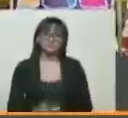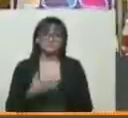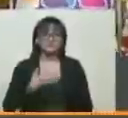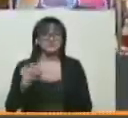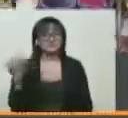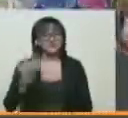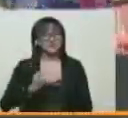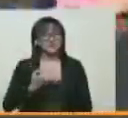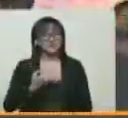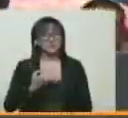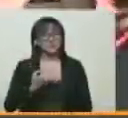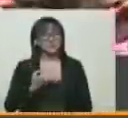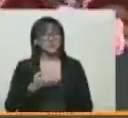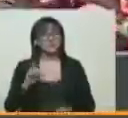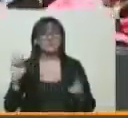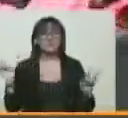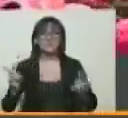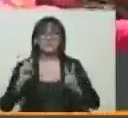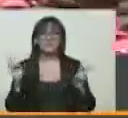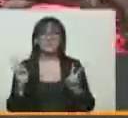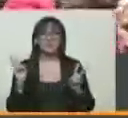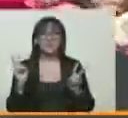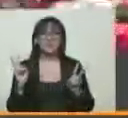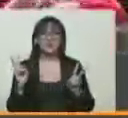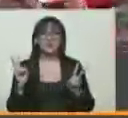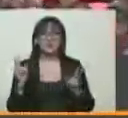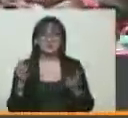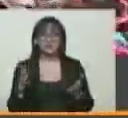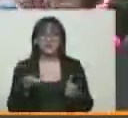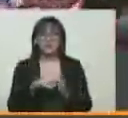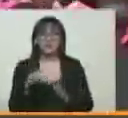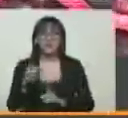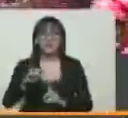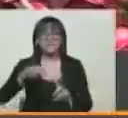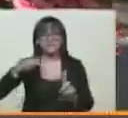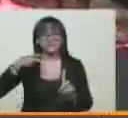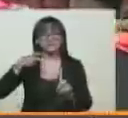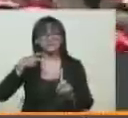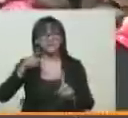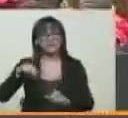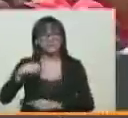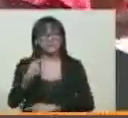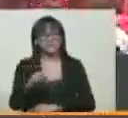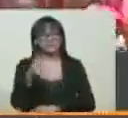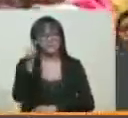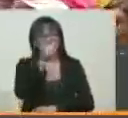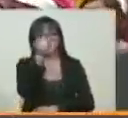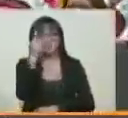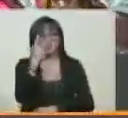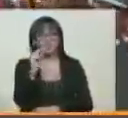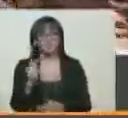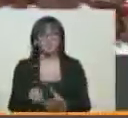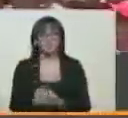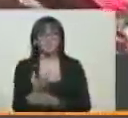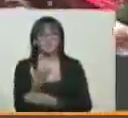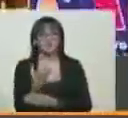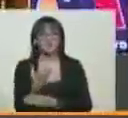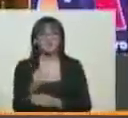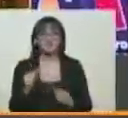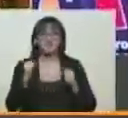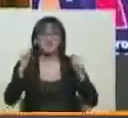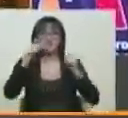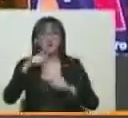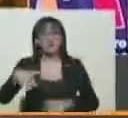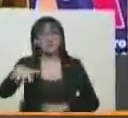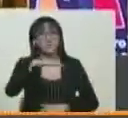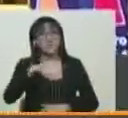seguro de la gran victoria que vamos a obtener en el estado Amazonas el próximo domingo 20 de mayo. ¡Que viva el pueblo